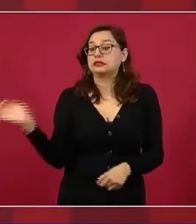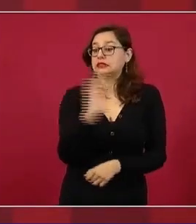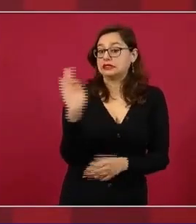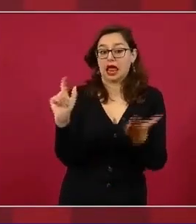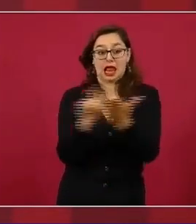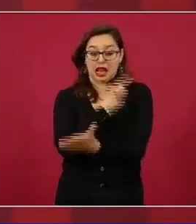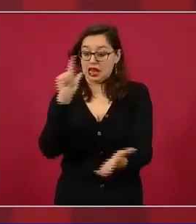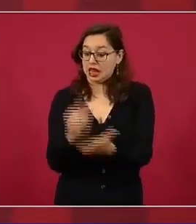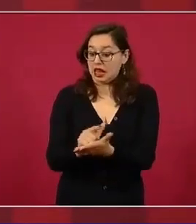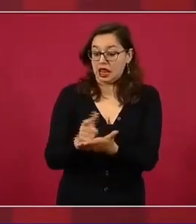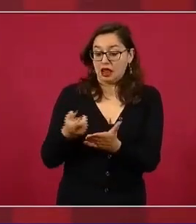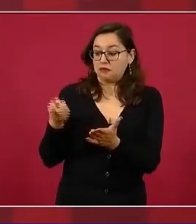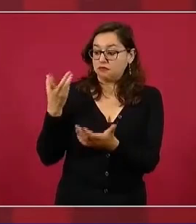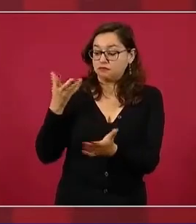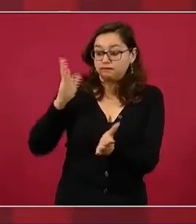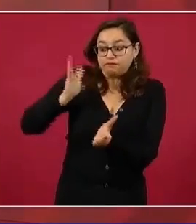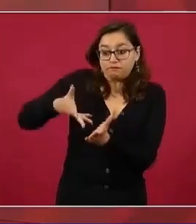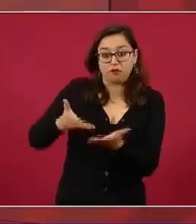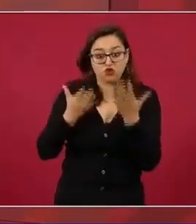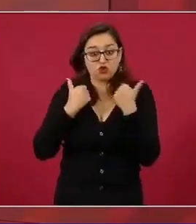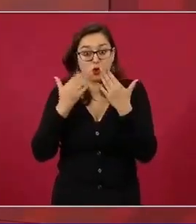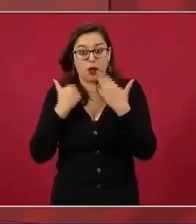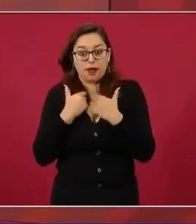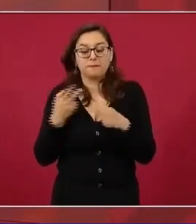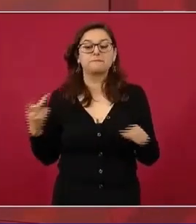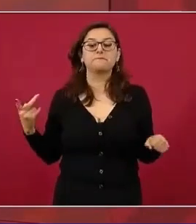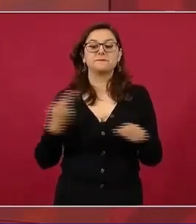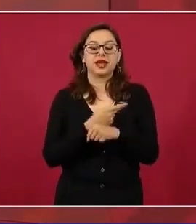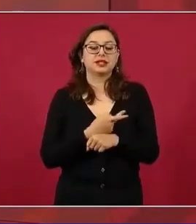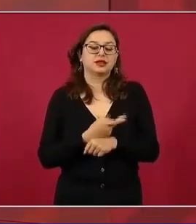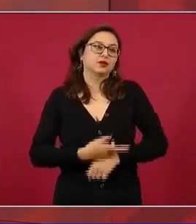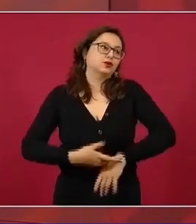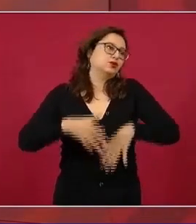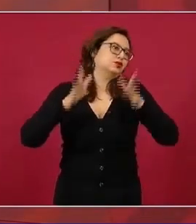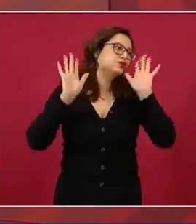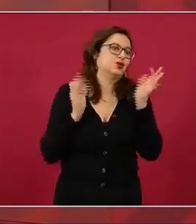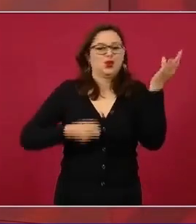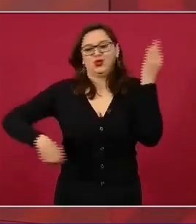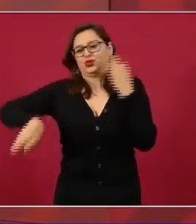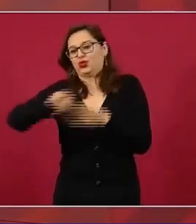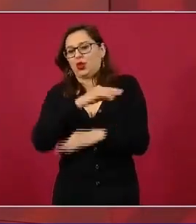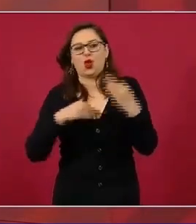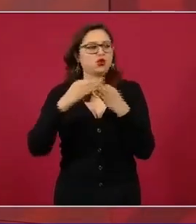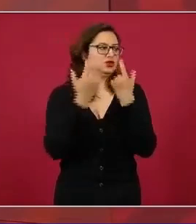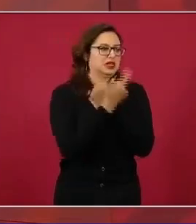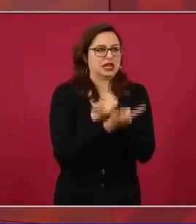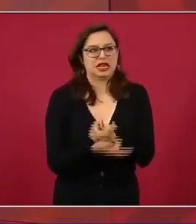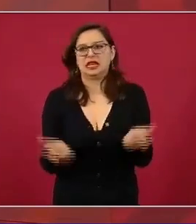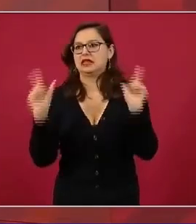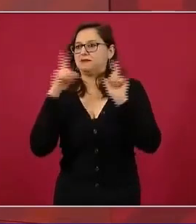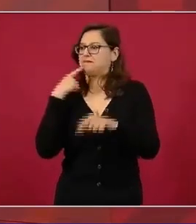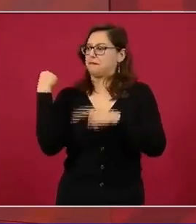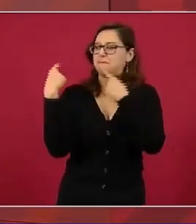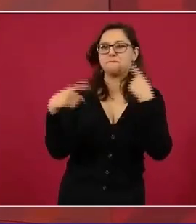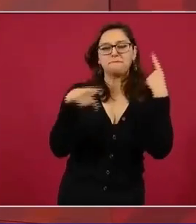persuasión de los casos individuales, se estarían desviando las políticas, los programas, las